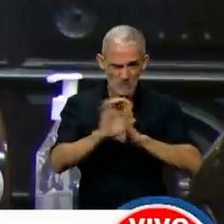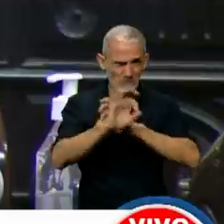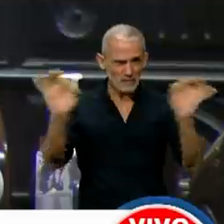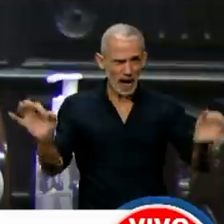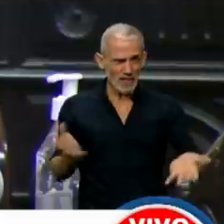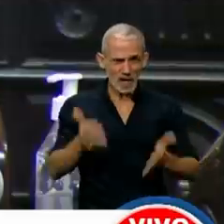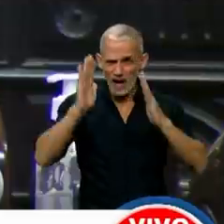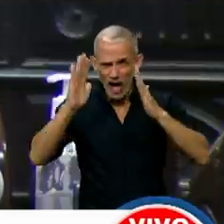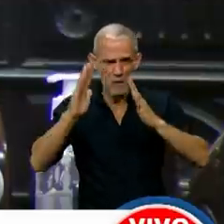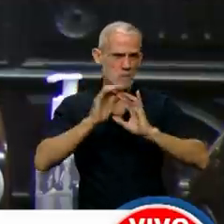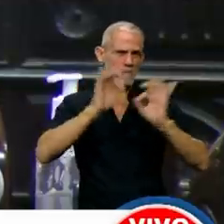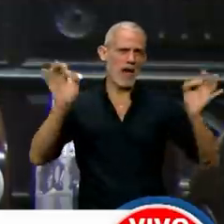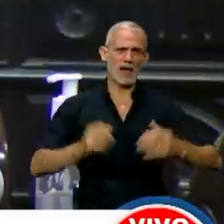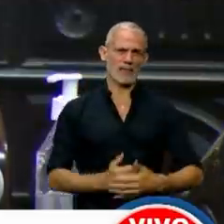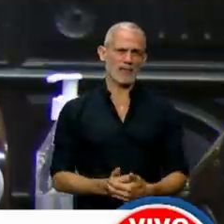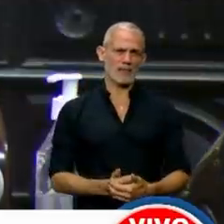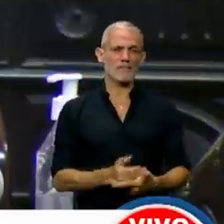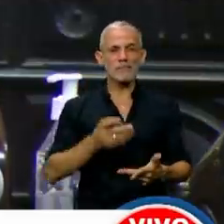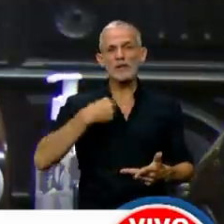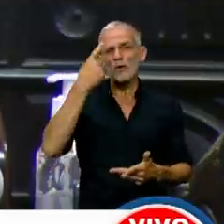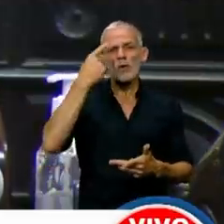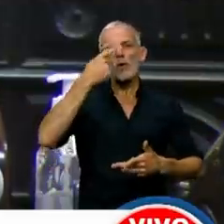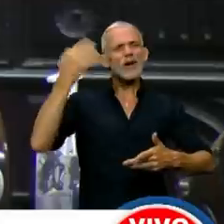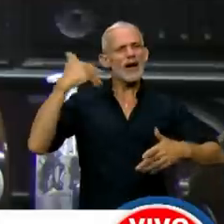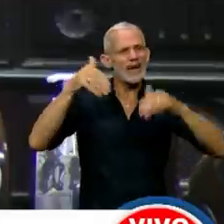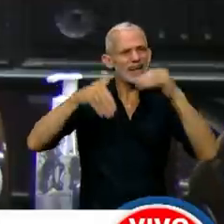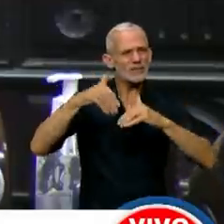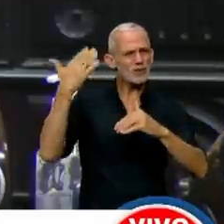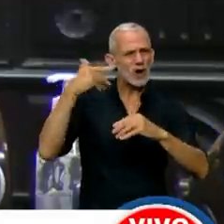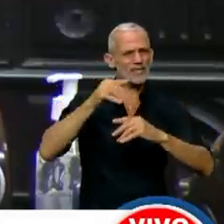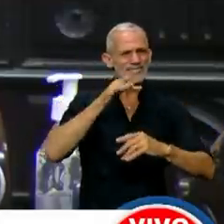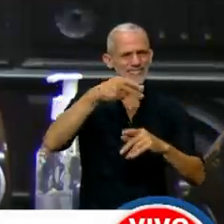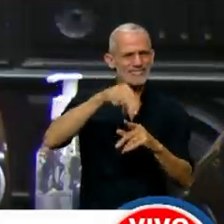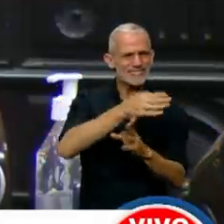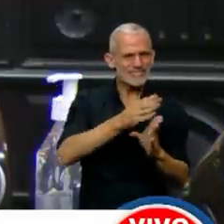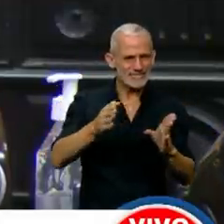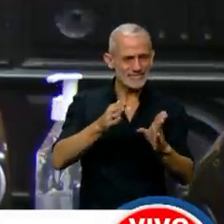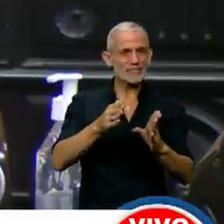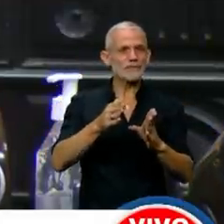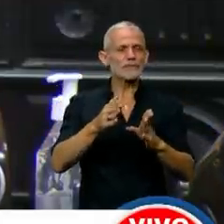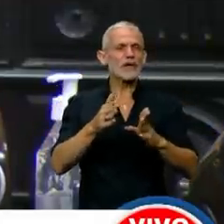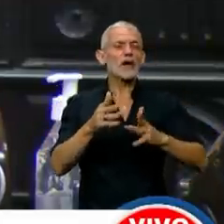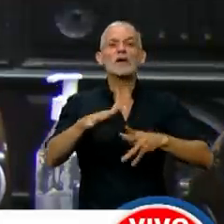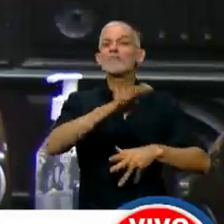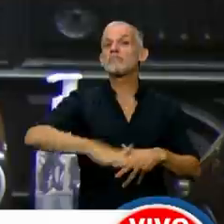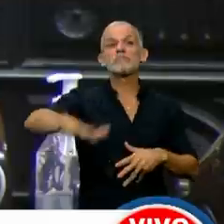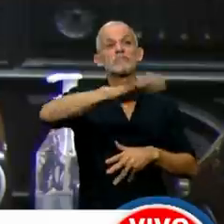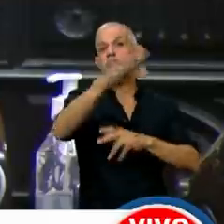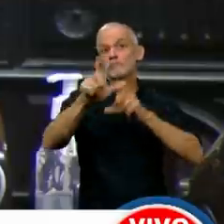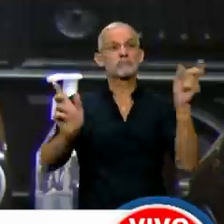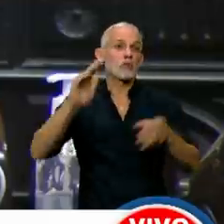tenidos en cuenta creo que en las últimas elecciones señor presidente la población